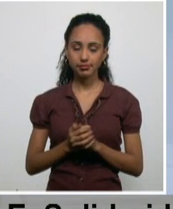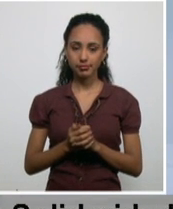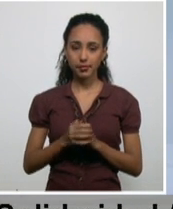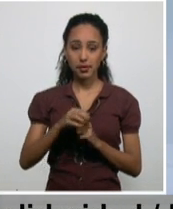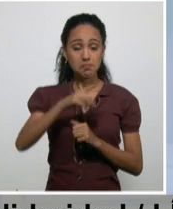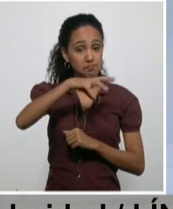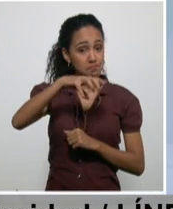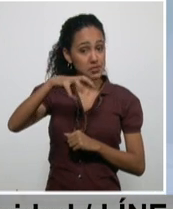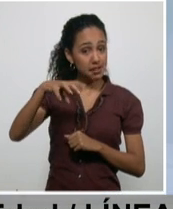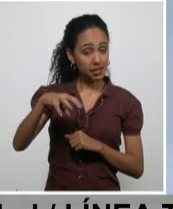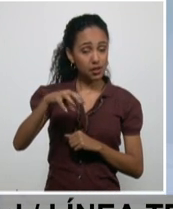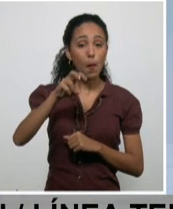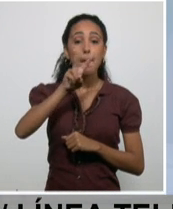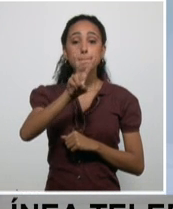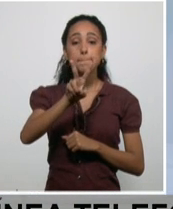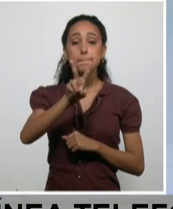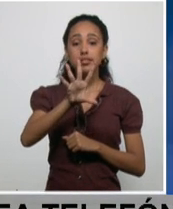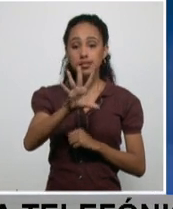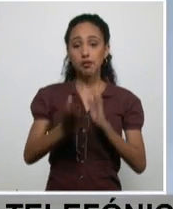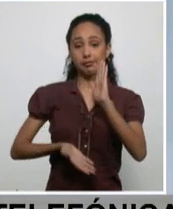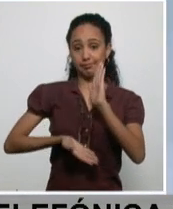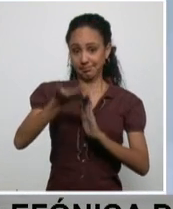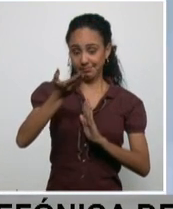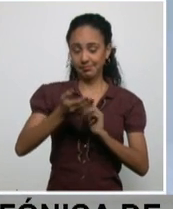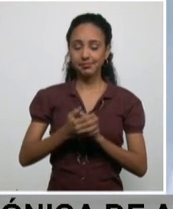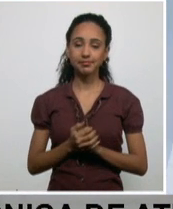Pinar del Río con 25,